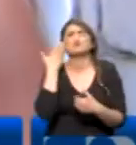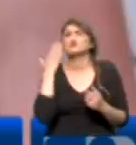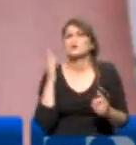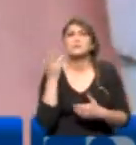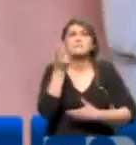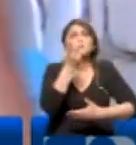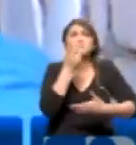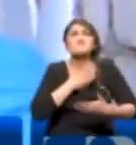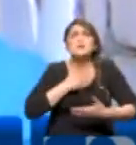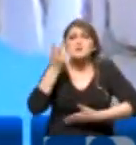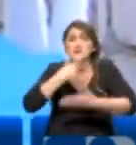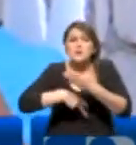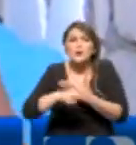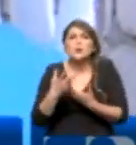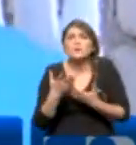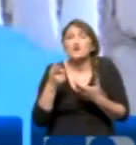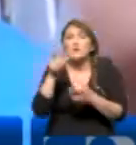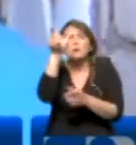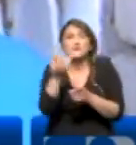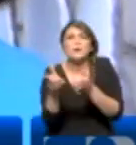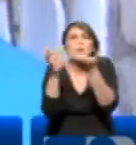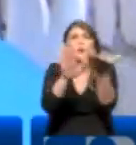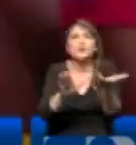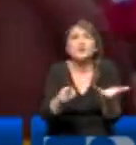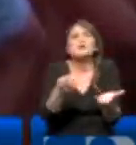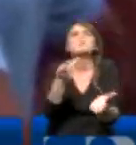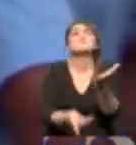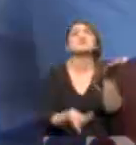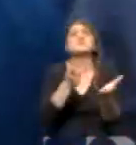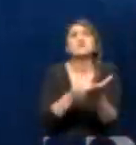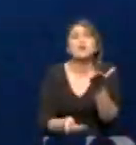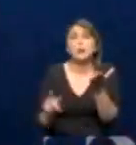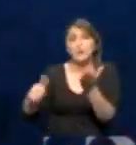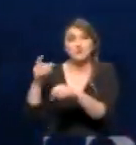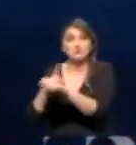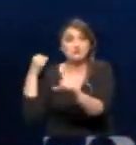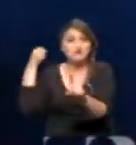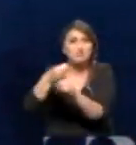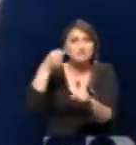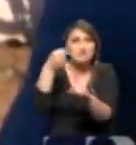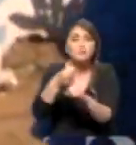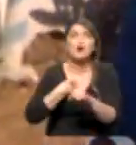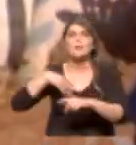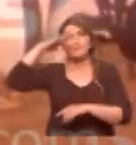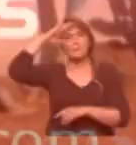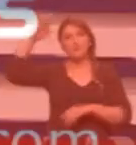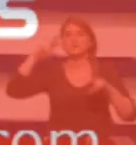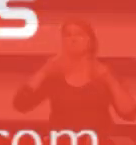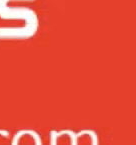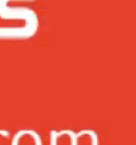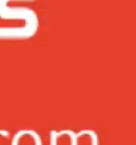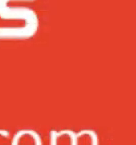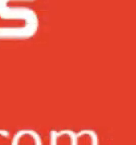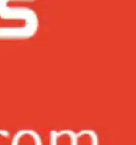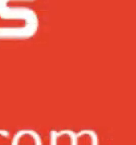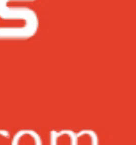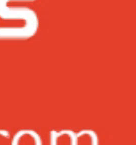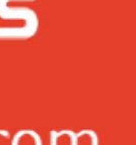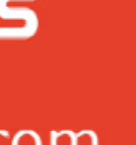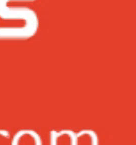que el muchacho lo mataron a golpes le dio algo muchacho la policía investiga luisa maría heredia 24 horas